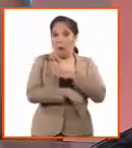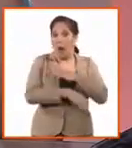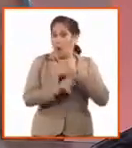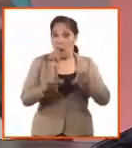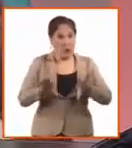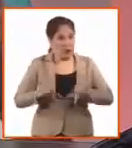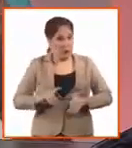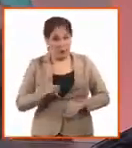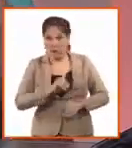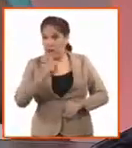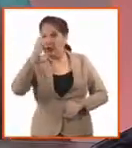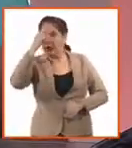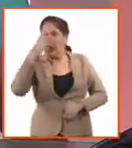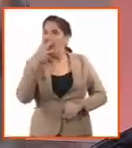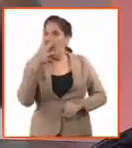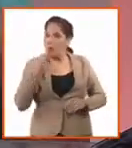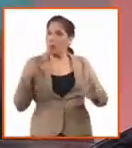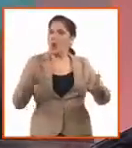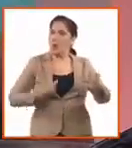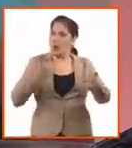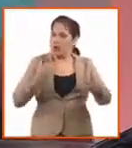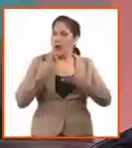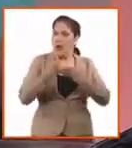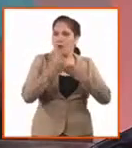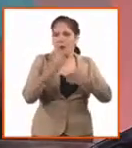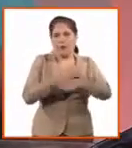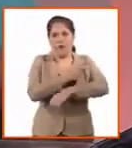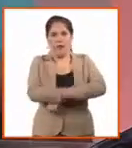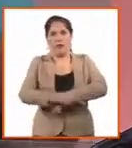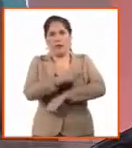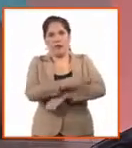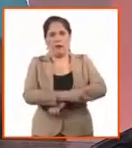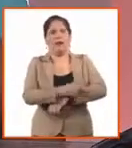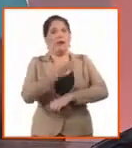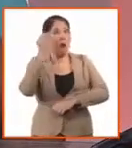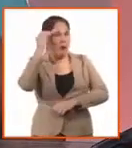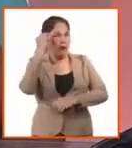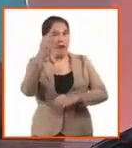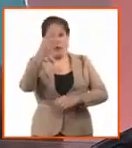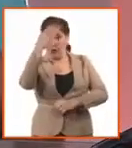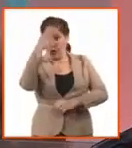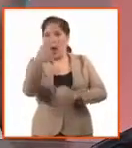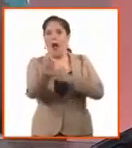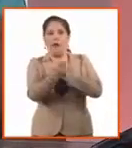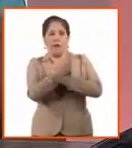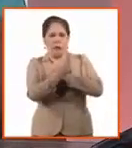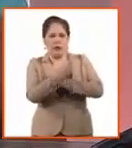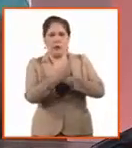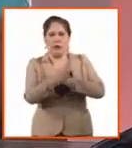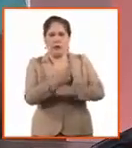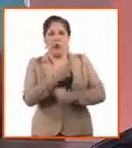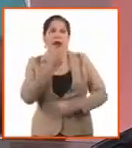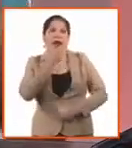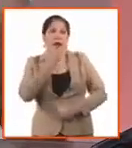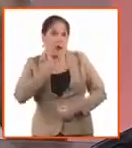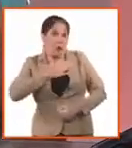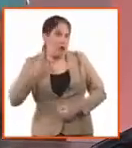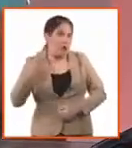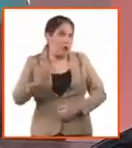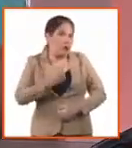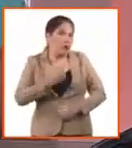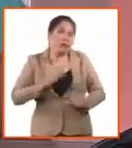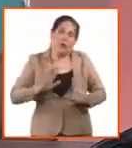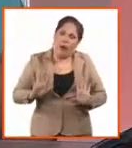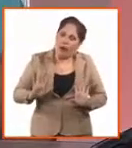solamente a escala internacional sino también nos sirve para nosotros mismos o sea no naturalizar nuestros errores no naturalizar nuestra falla